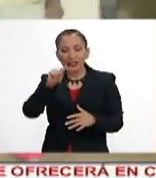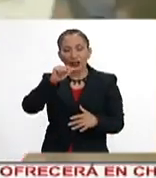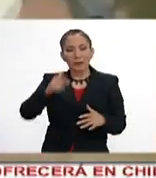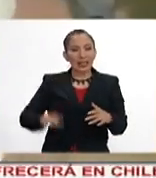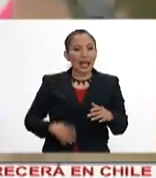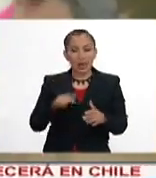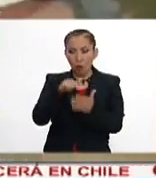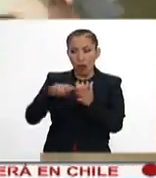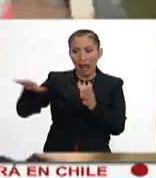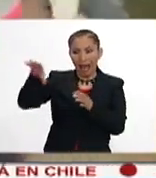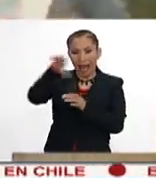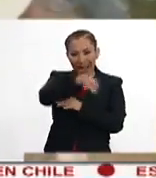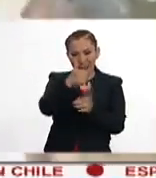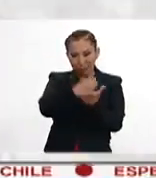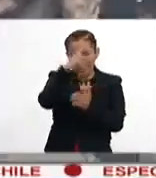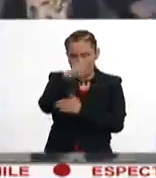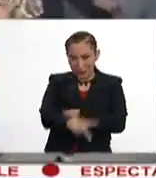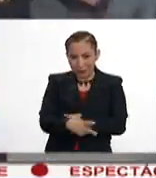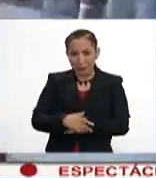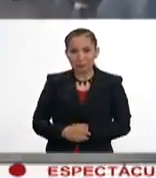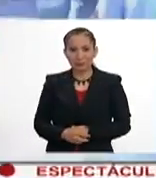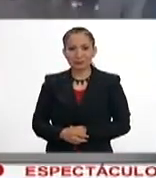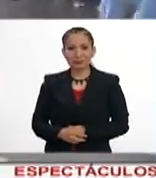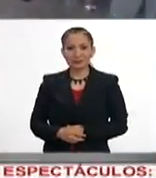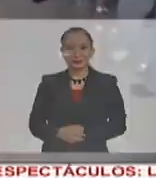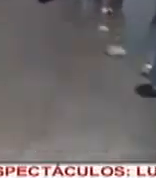los barrios urbanos de la Ciudad de México.